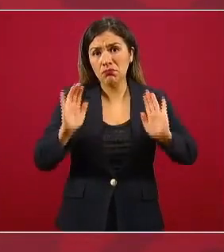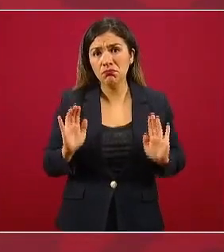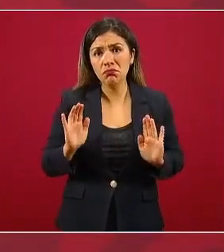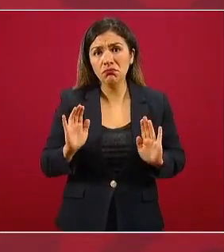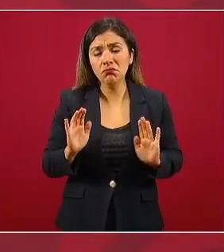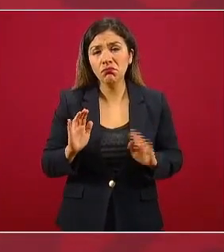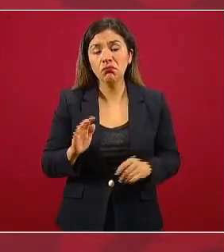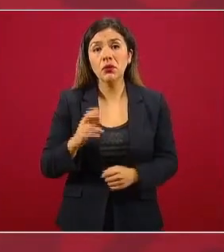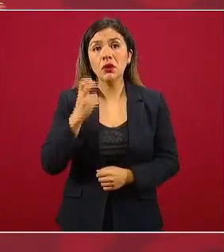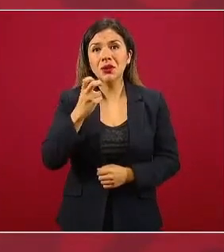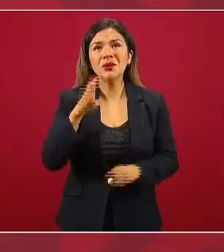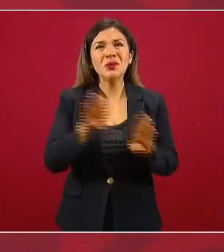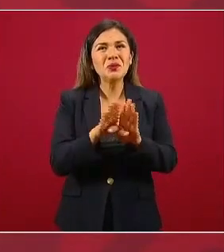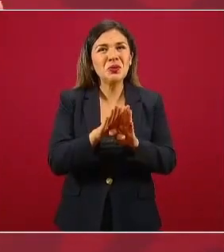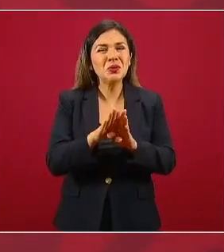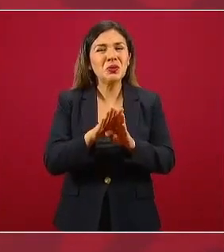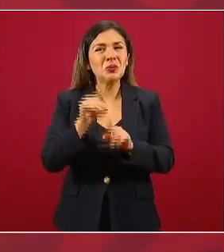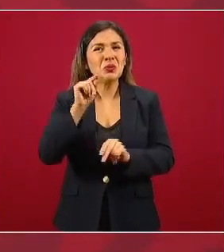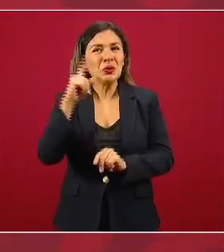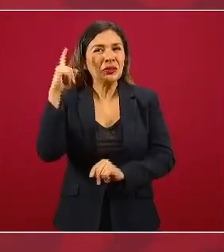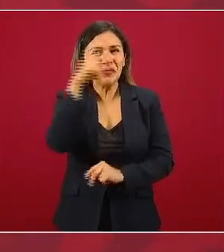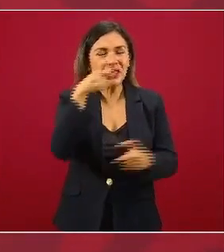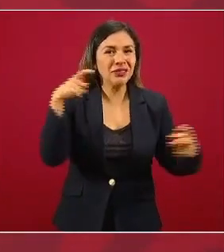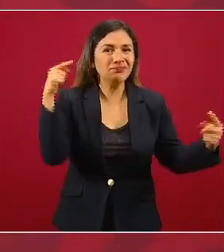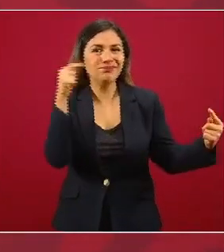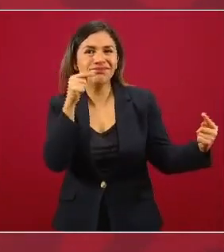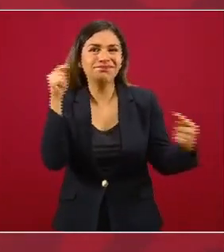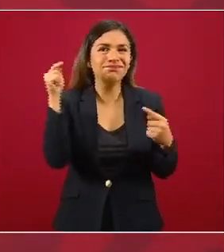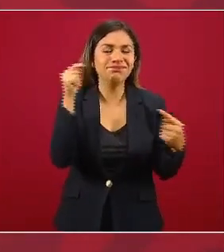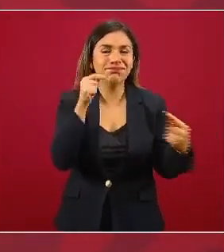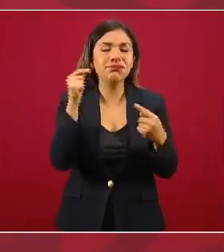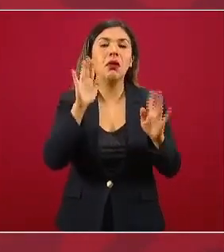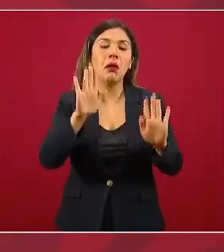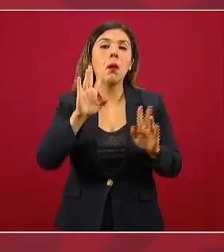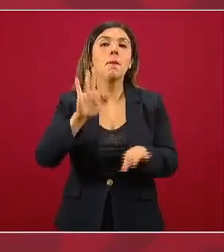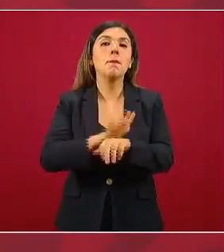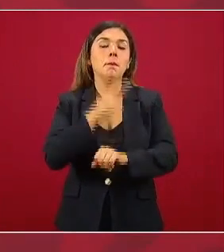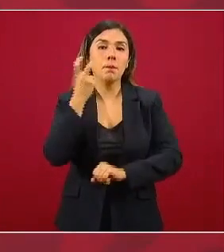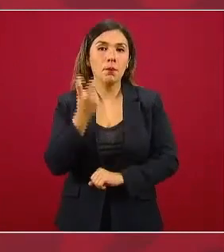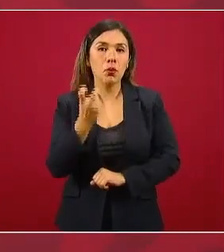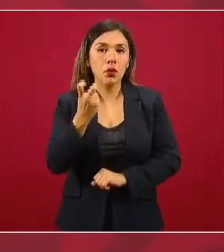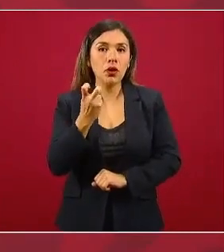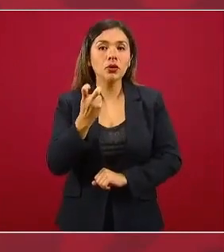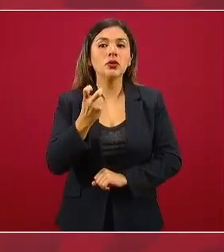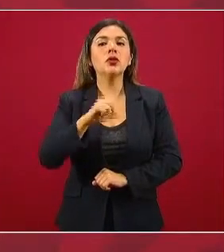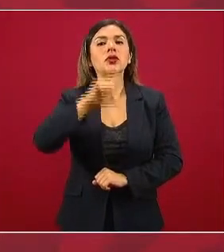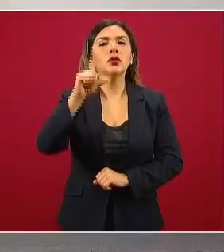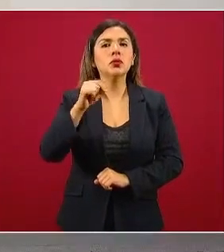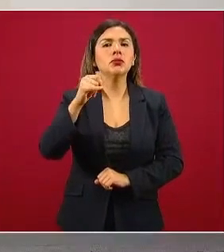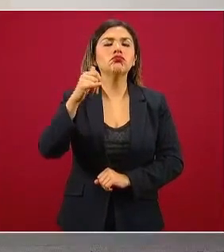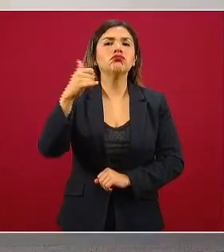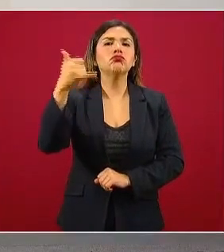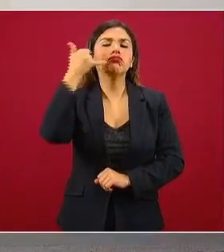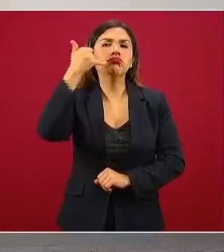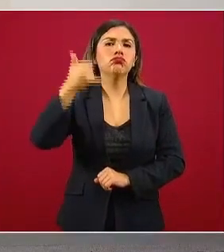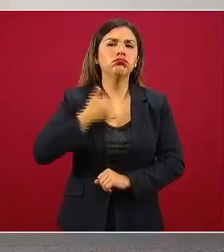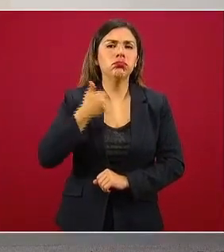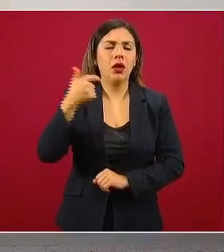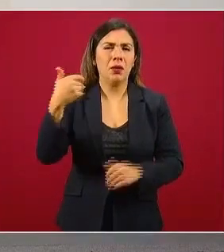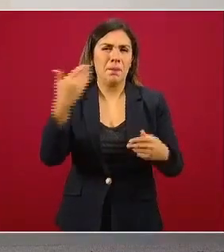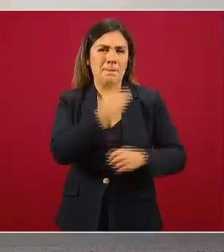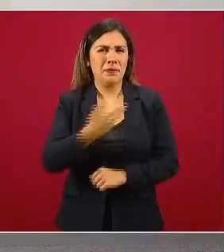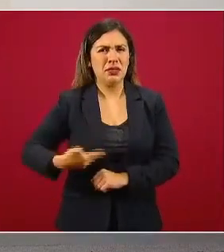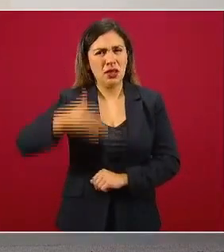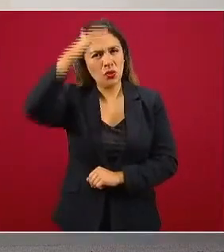se tensó un poco la situación. Entonces, por eso me buscó el presidente Trump, entendió,